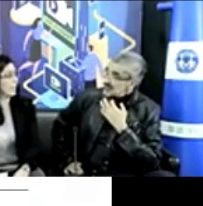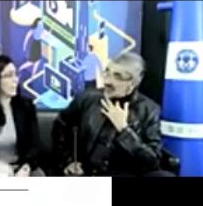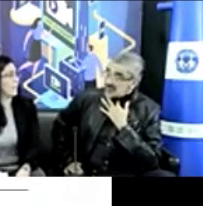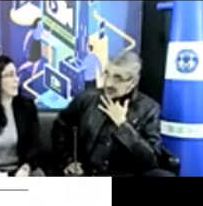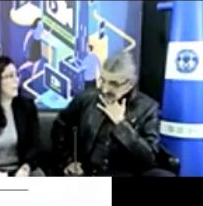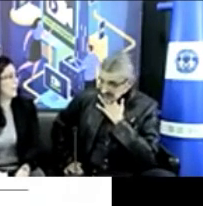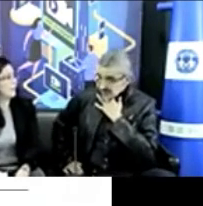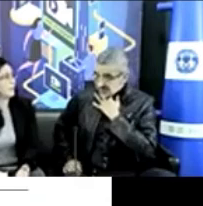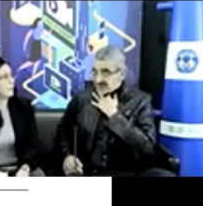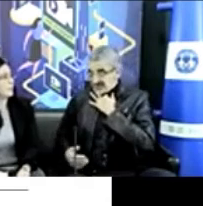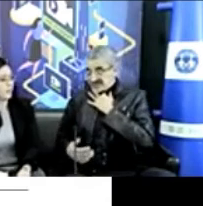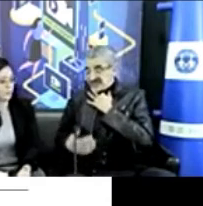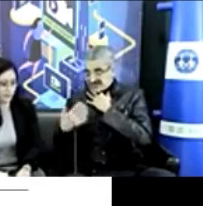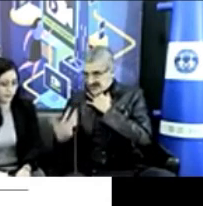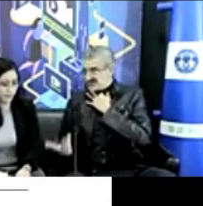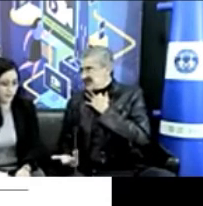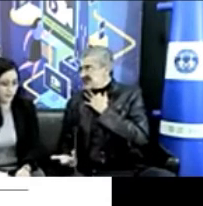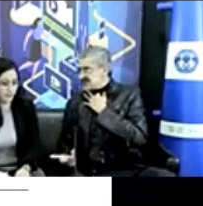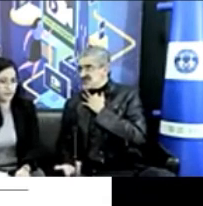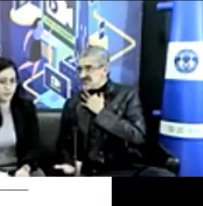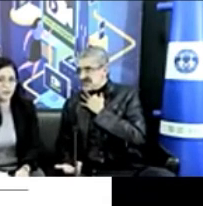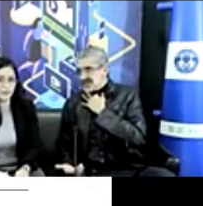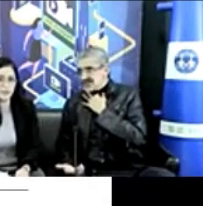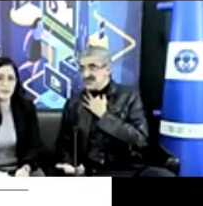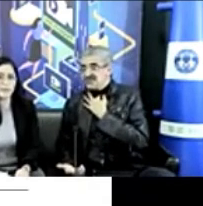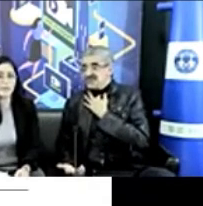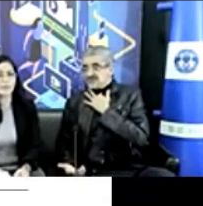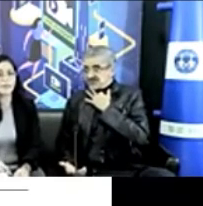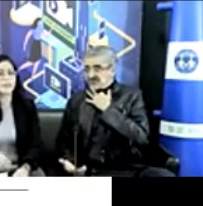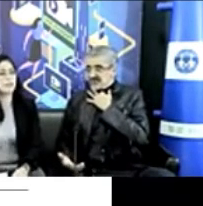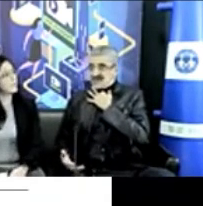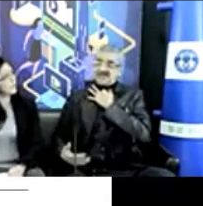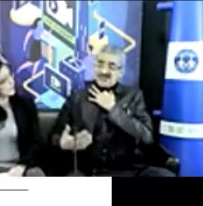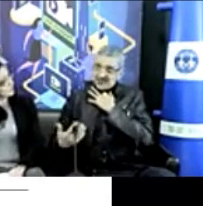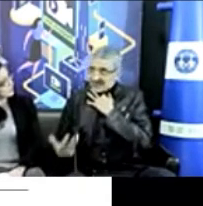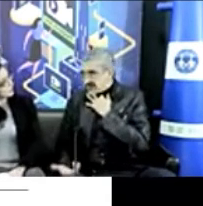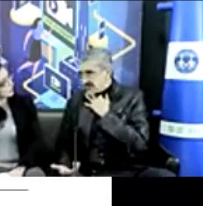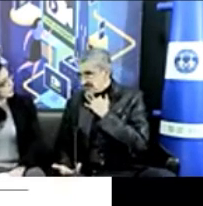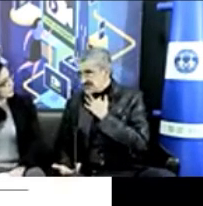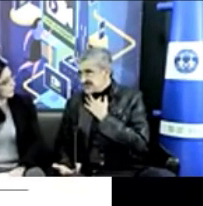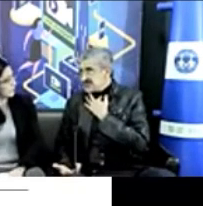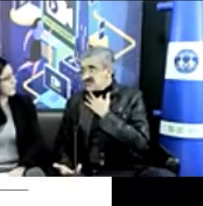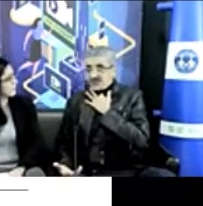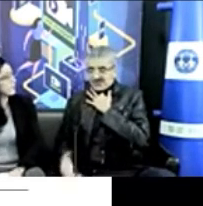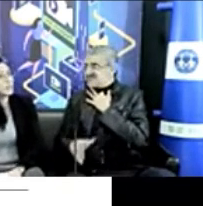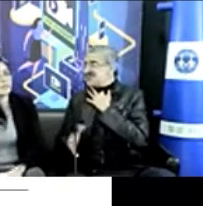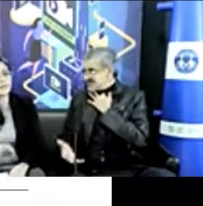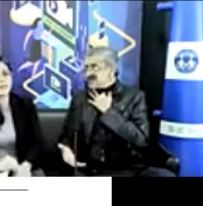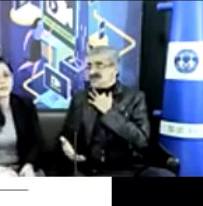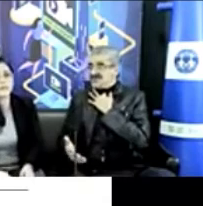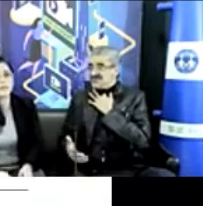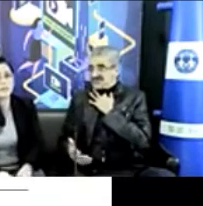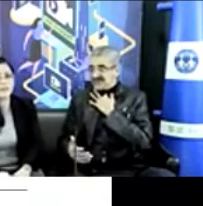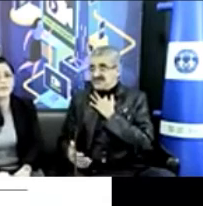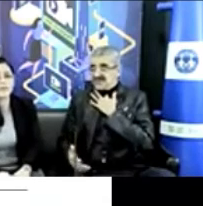mantener. También vamos a medir si las estrategias están funcionando, sus habilidades de afrontamiento. Por eso es